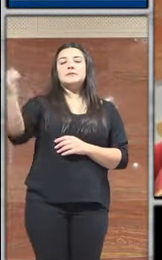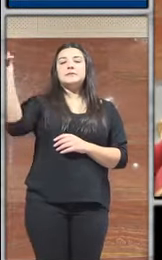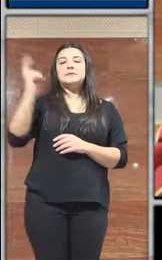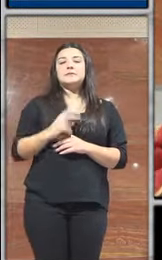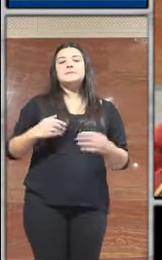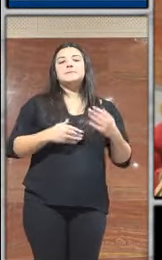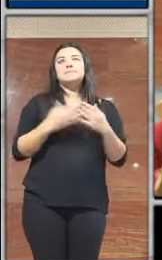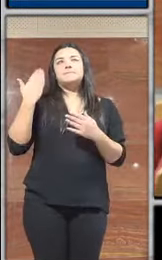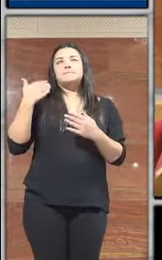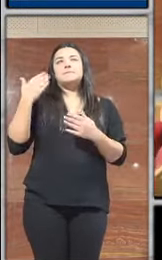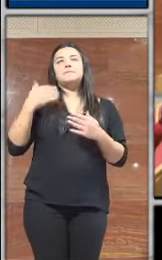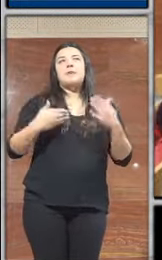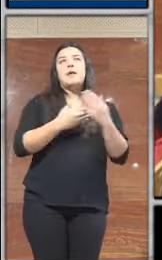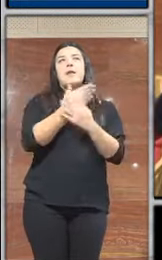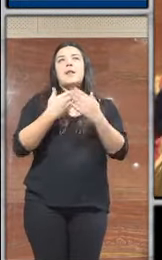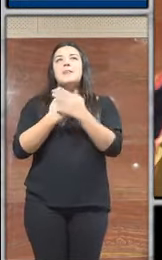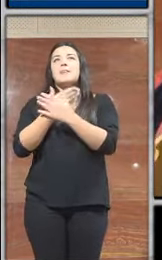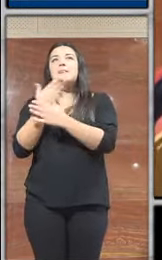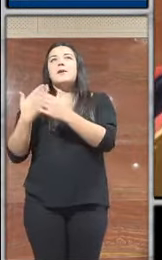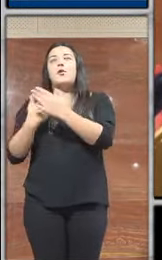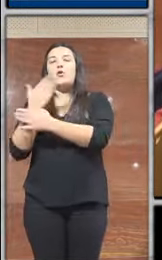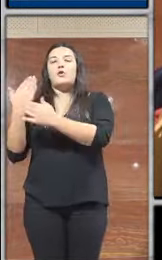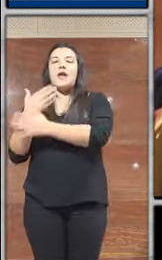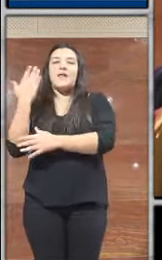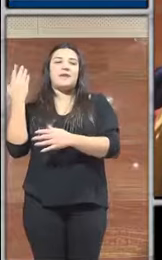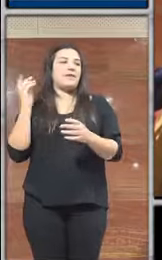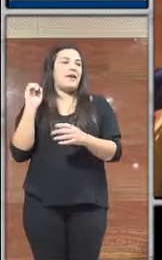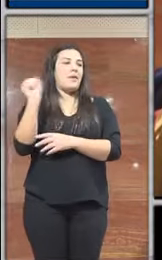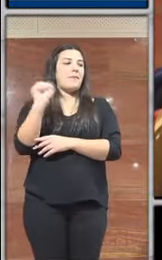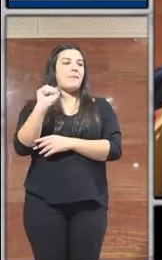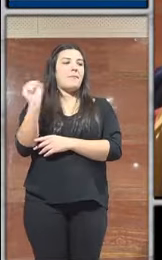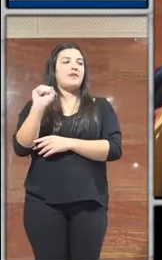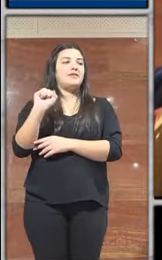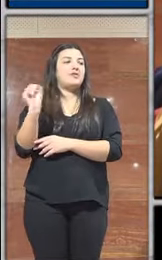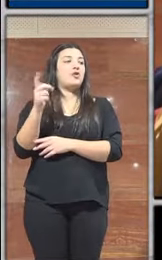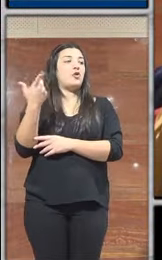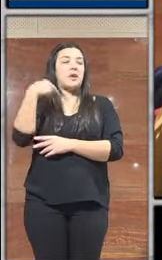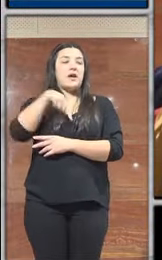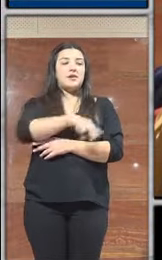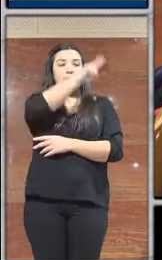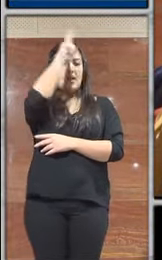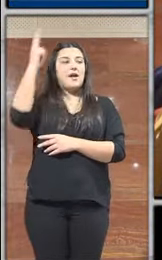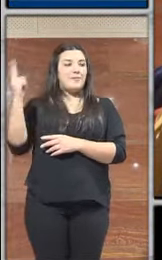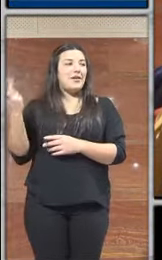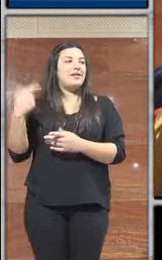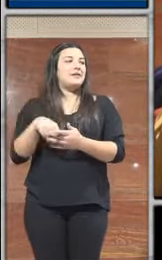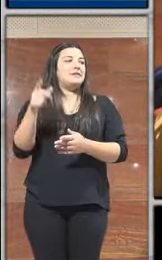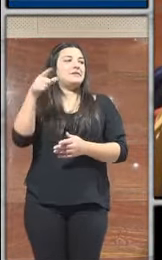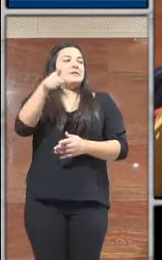Parkinson en Madrid y ahí se mostraron algunos juegos que motivaban a través de